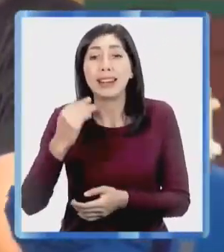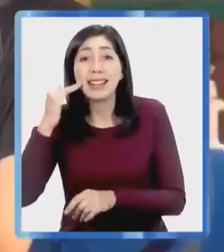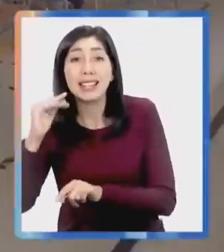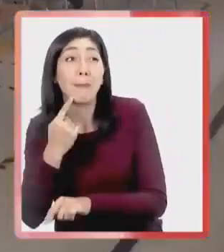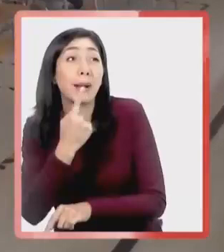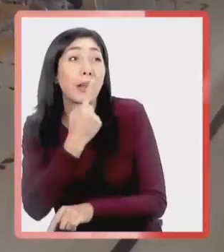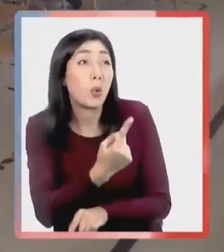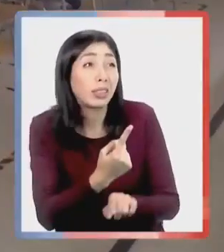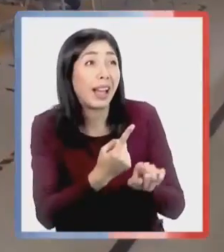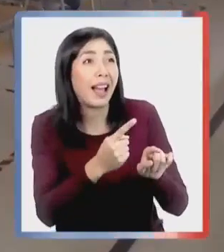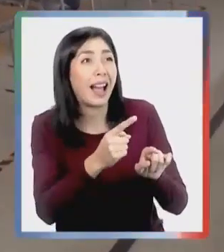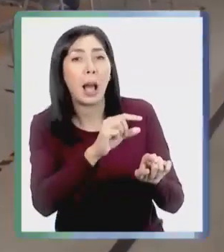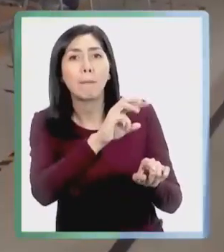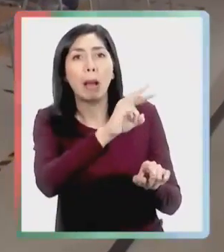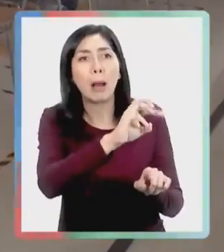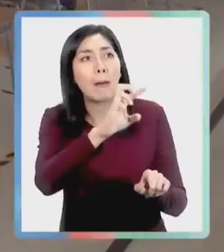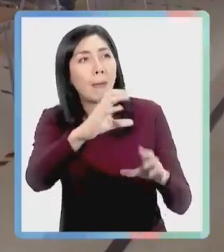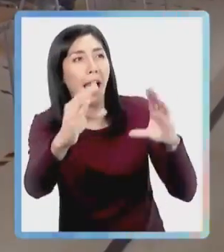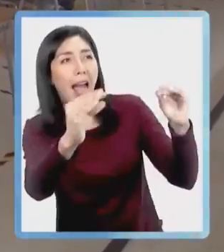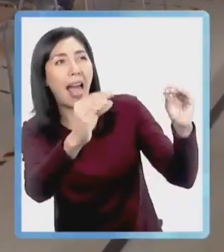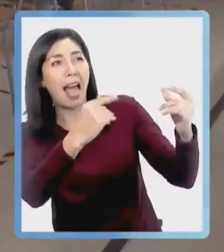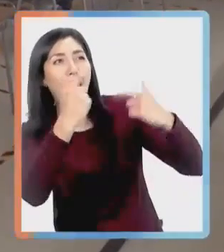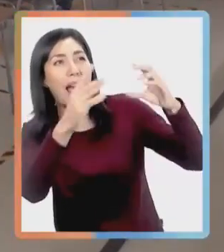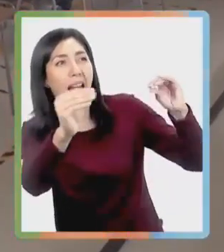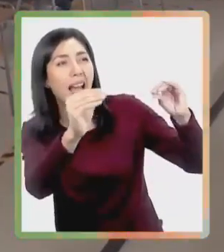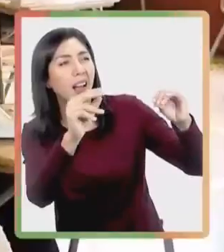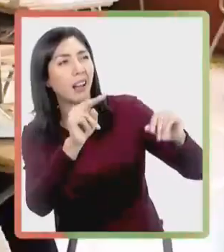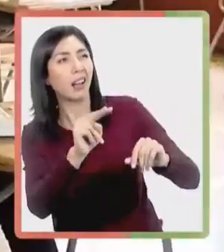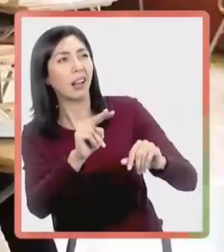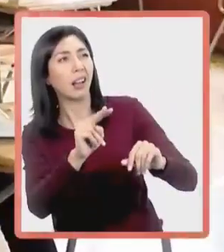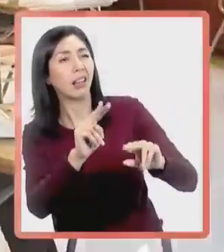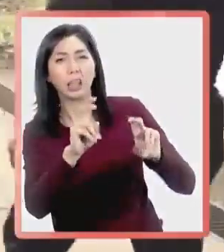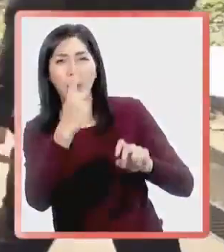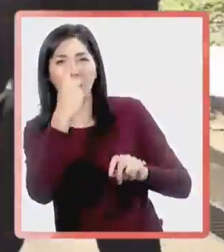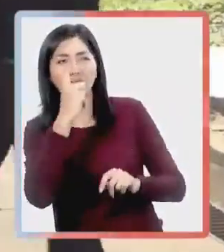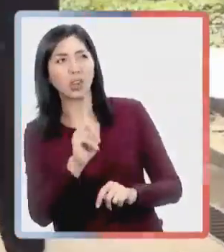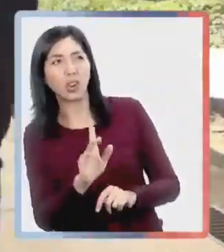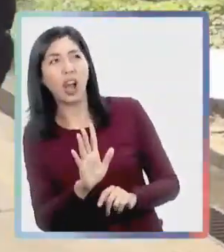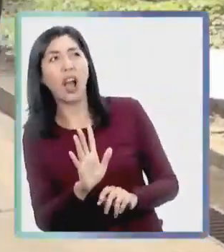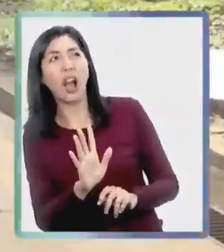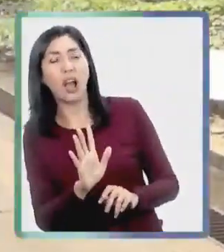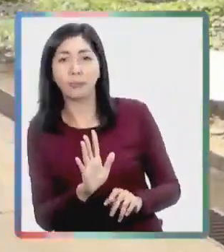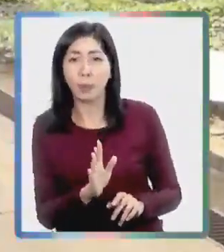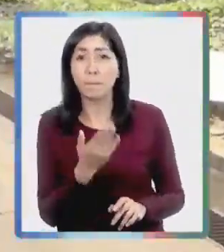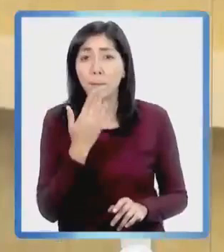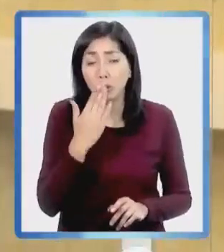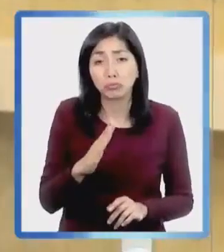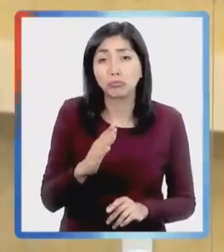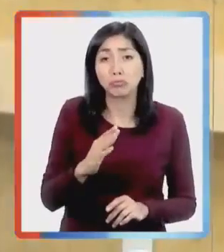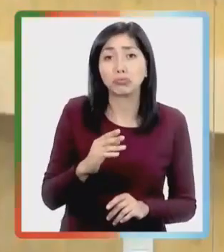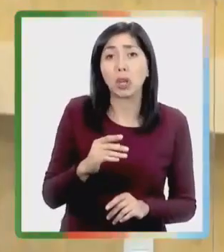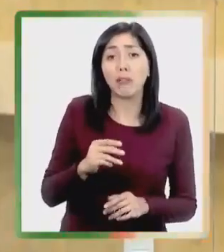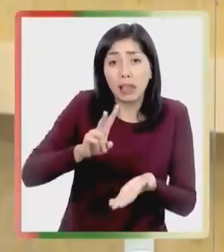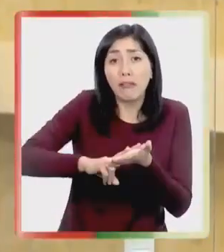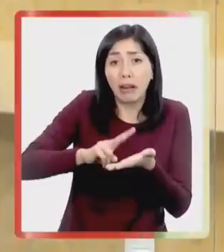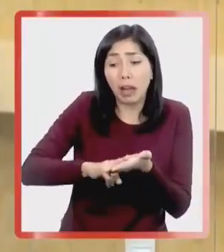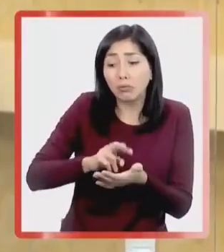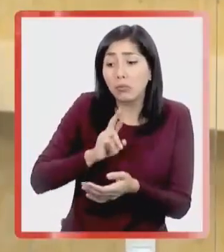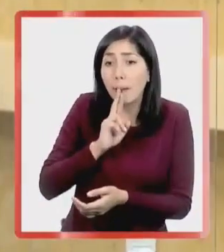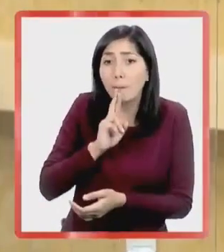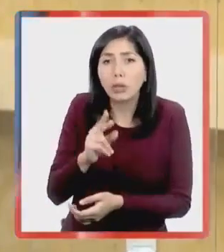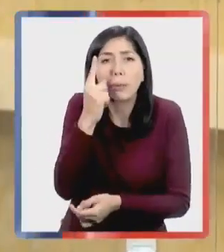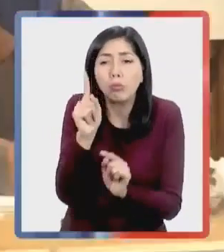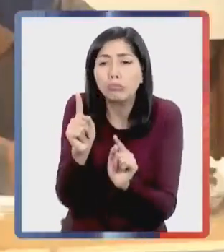chacota, digamos, es como, estos no son temas serios. Entonces, con la seriedad que amerita, contestarle de manera muy honesta, pero muy